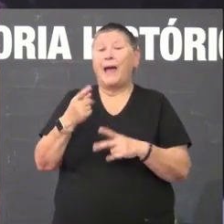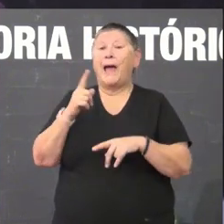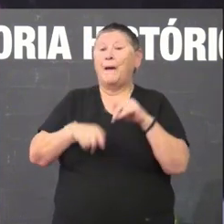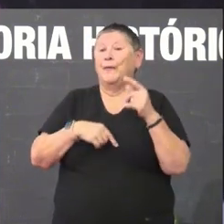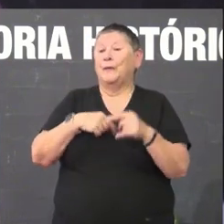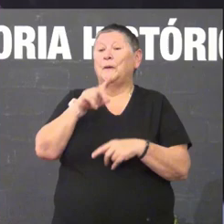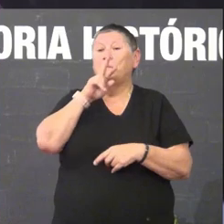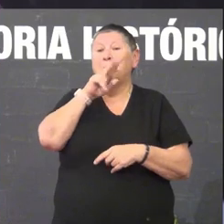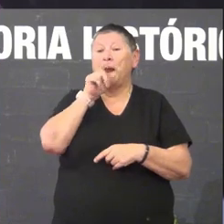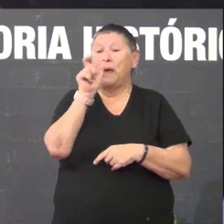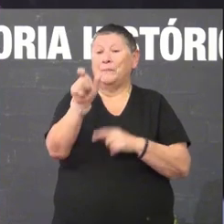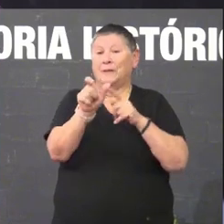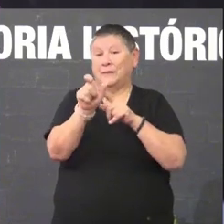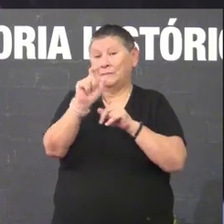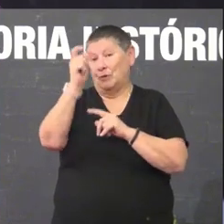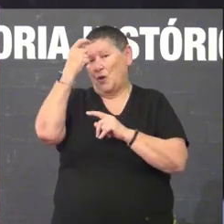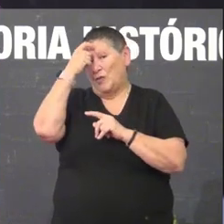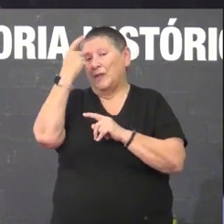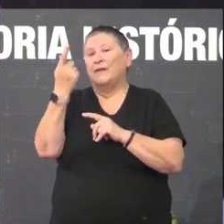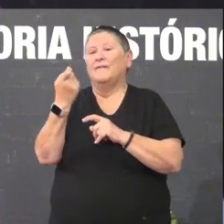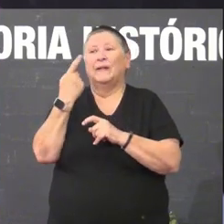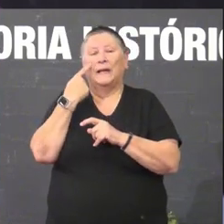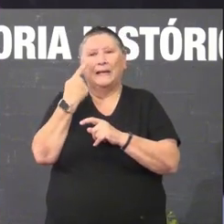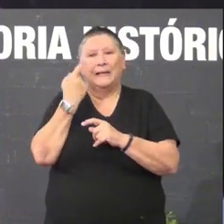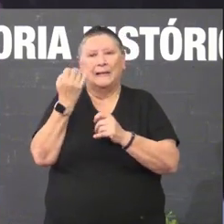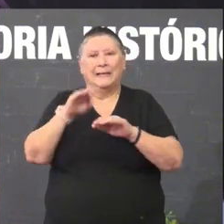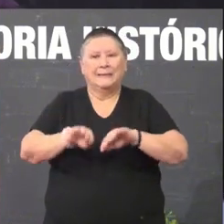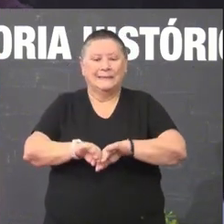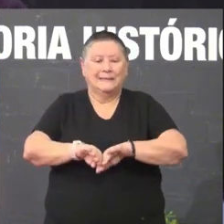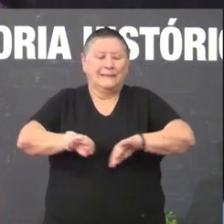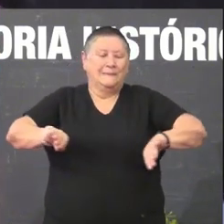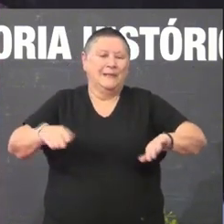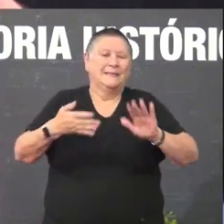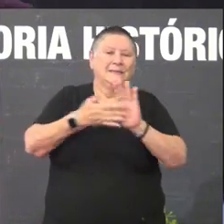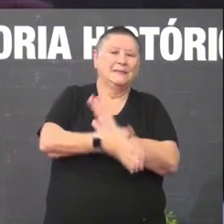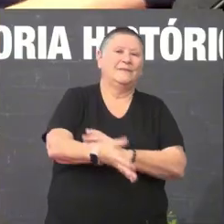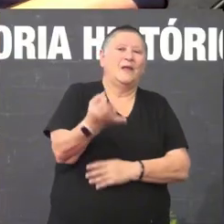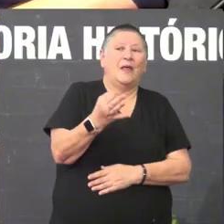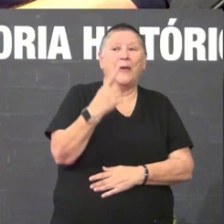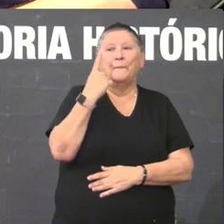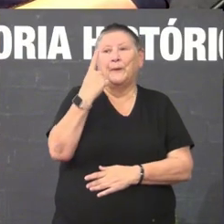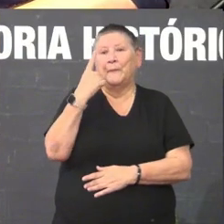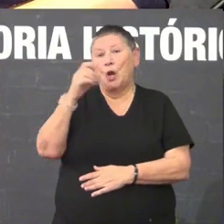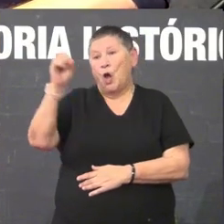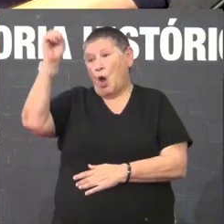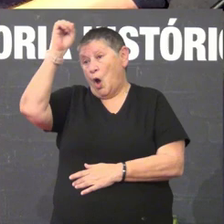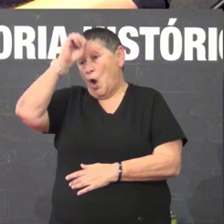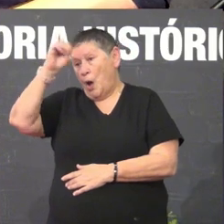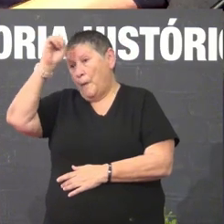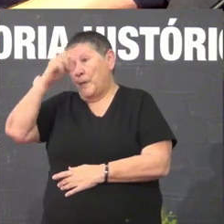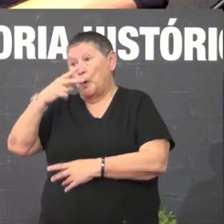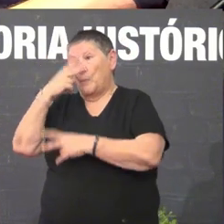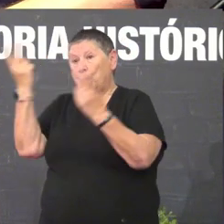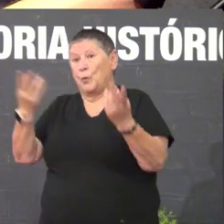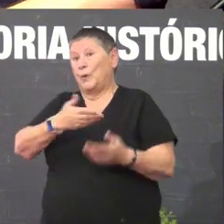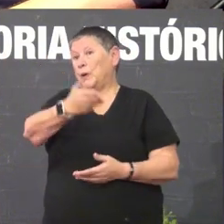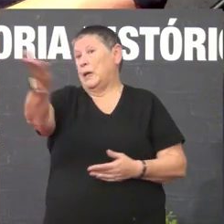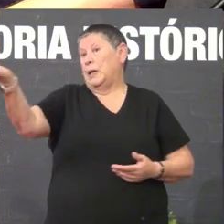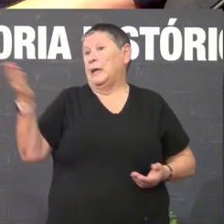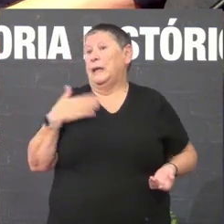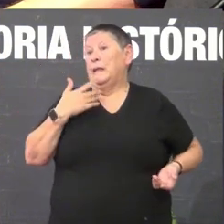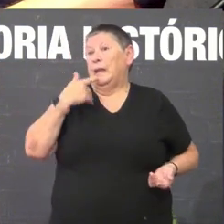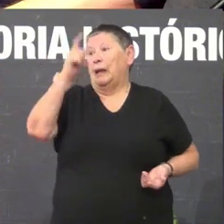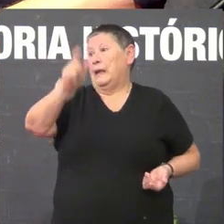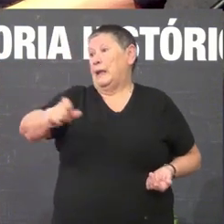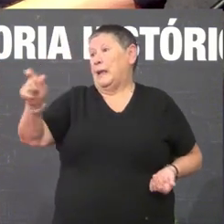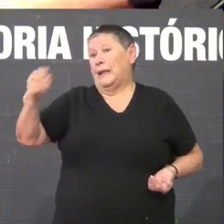concepto sin reparar mucho yo creo en lo que significa no la opinión pública como sinónimo de lo que piensa la gente pero la gente